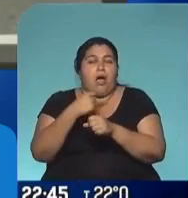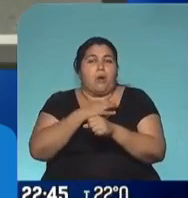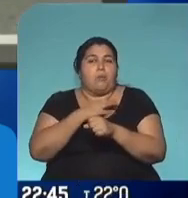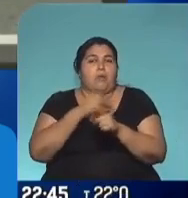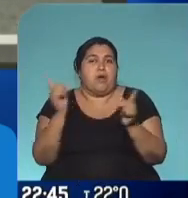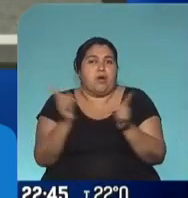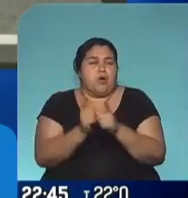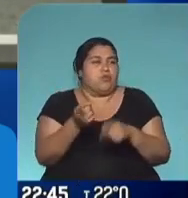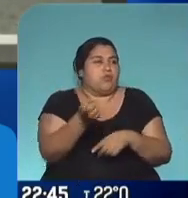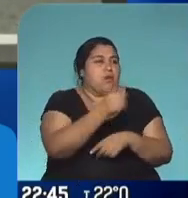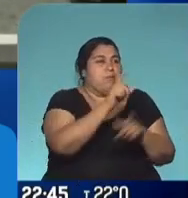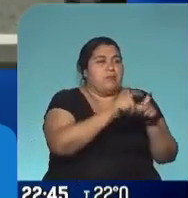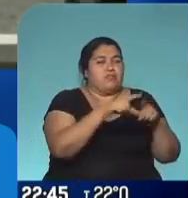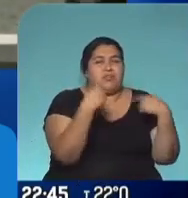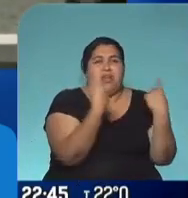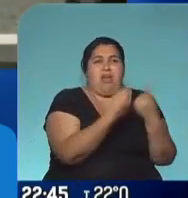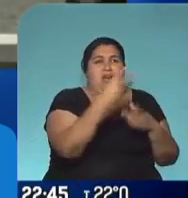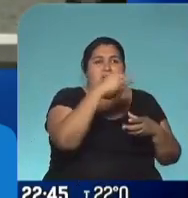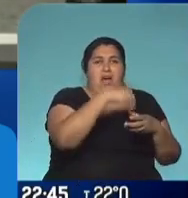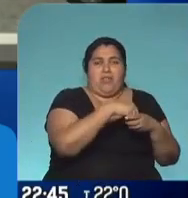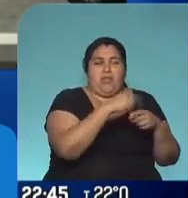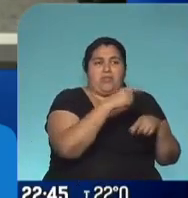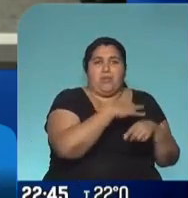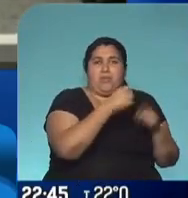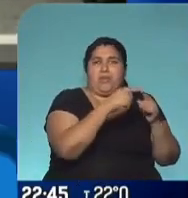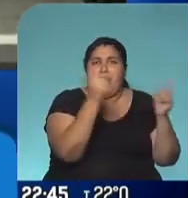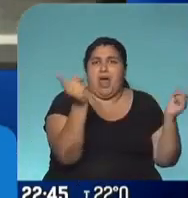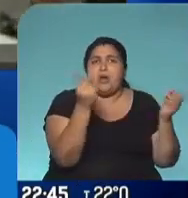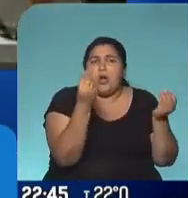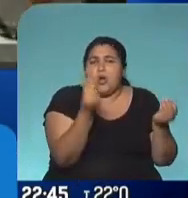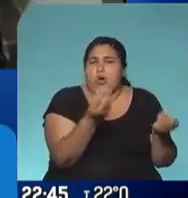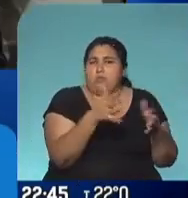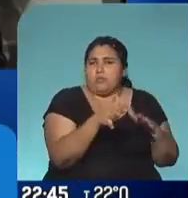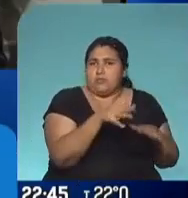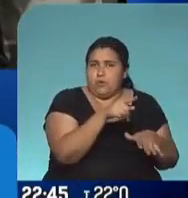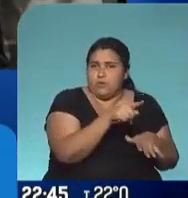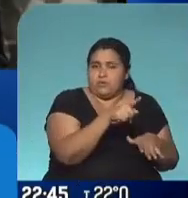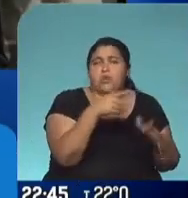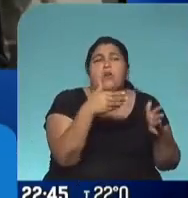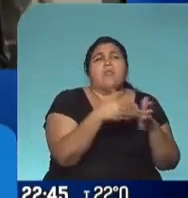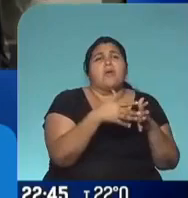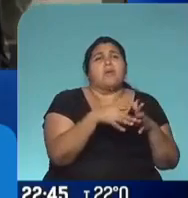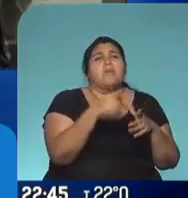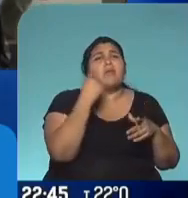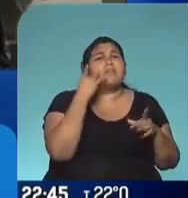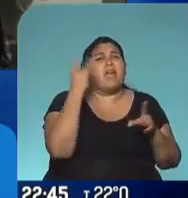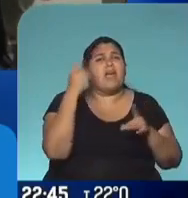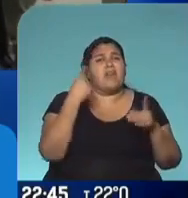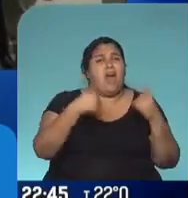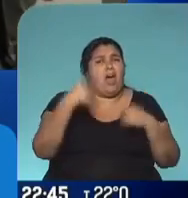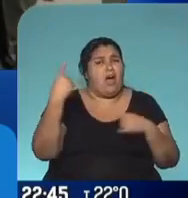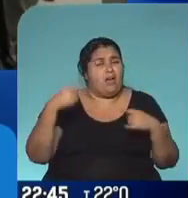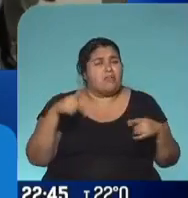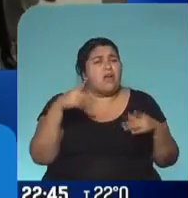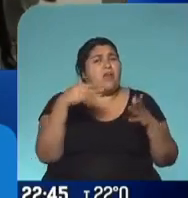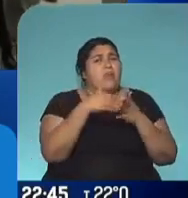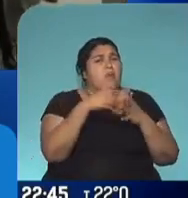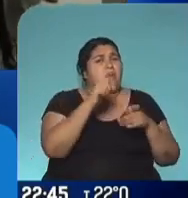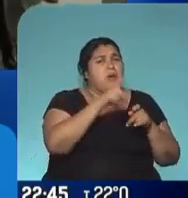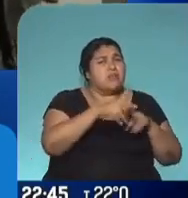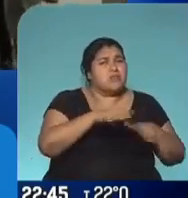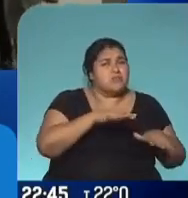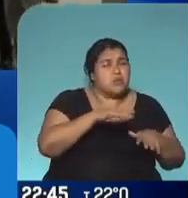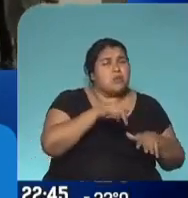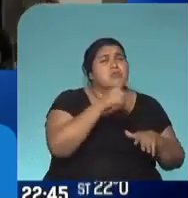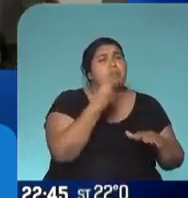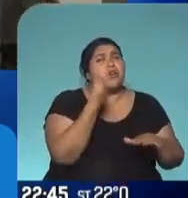sistemas de pensión segmentados que contemplan edades diferentes según el tipo de